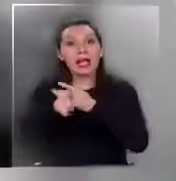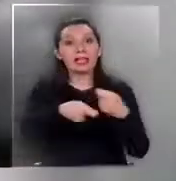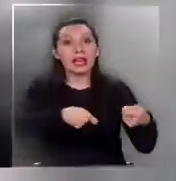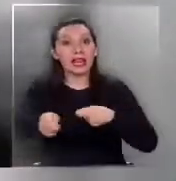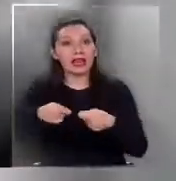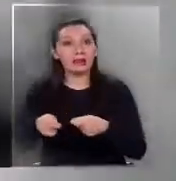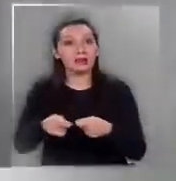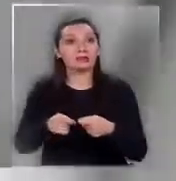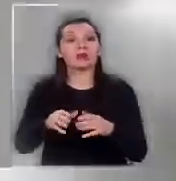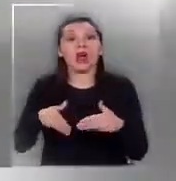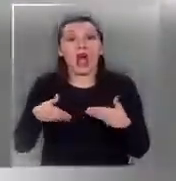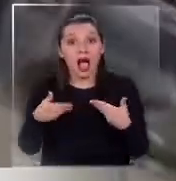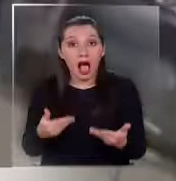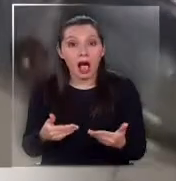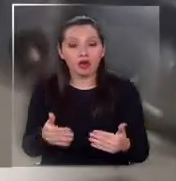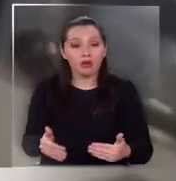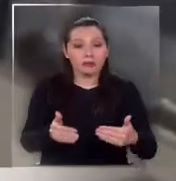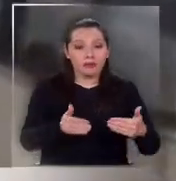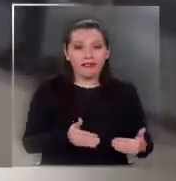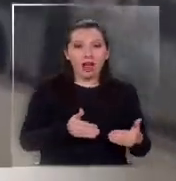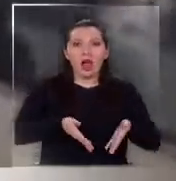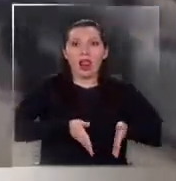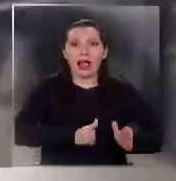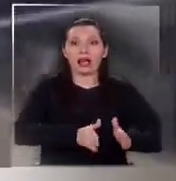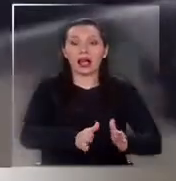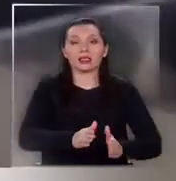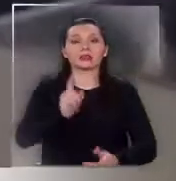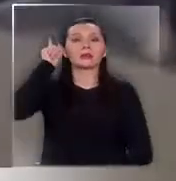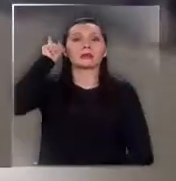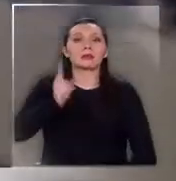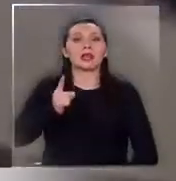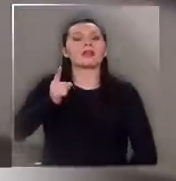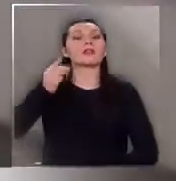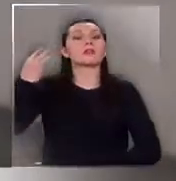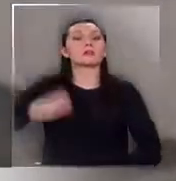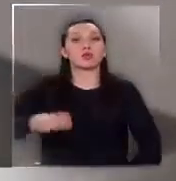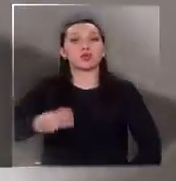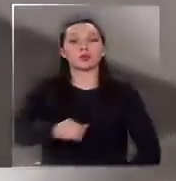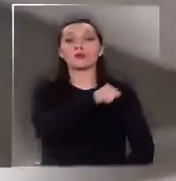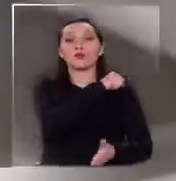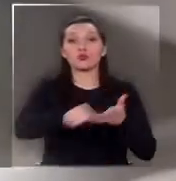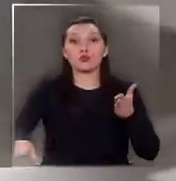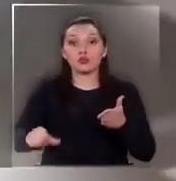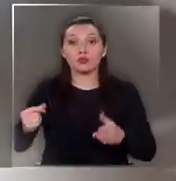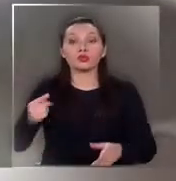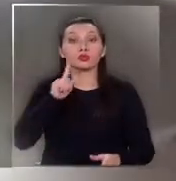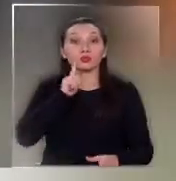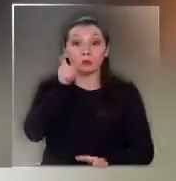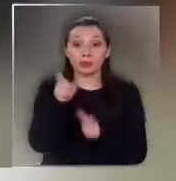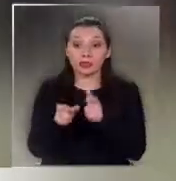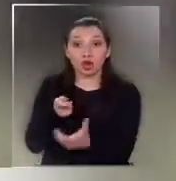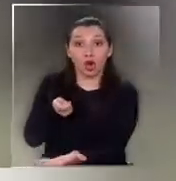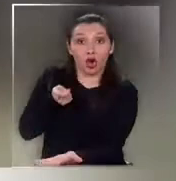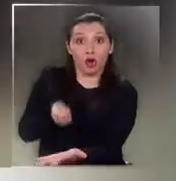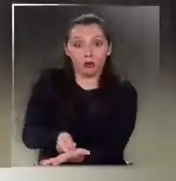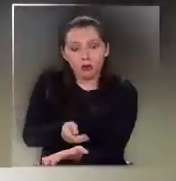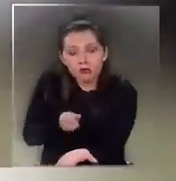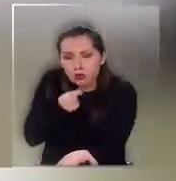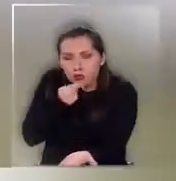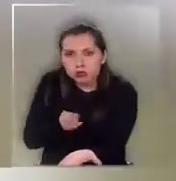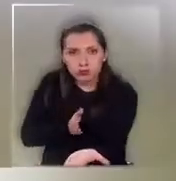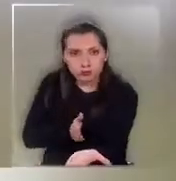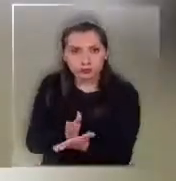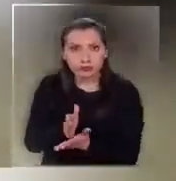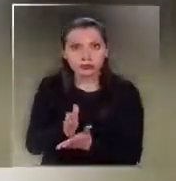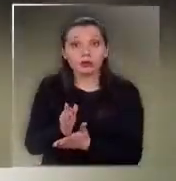para terminar ahora en plena vía pública. Se creó una ordenanza municipal para multar a quienes compran, que está a punto de entrar en vigencia,